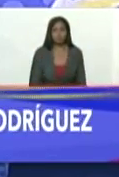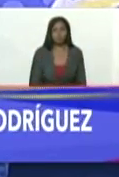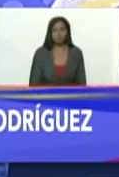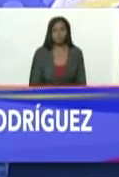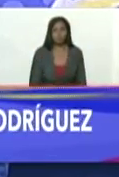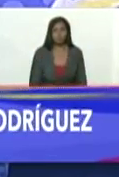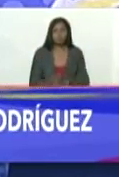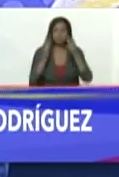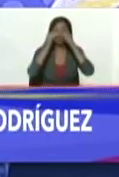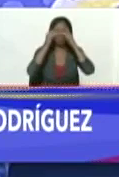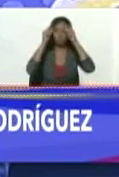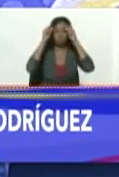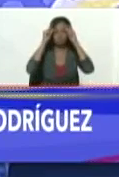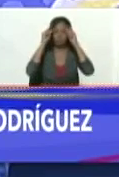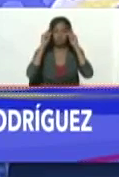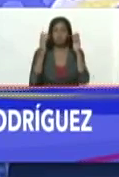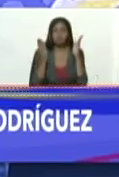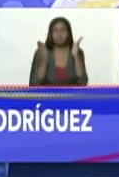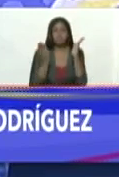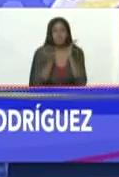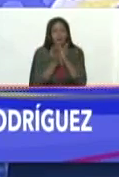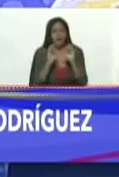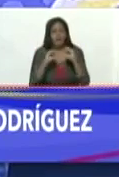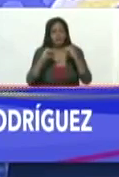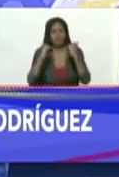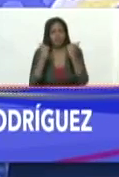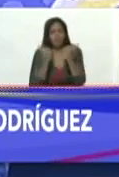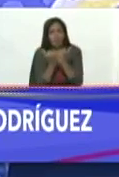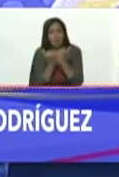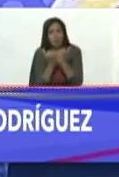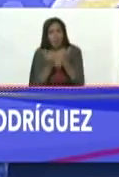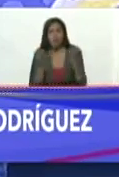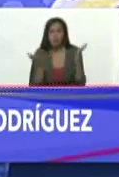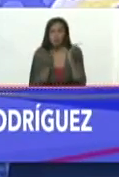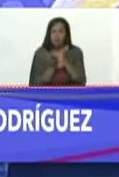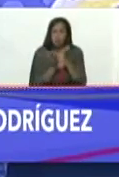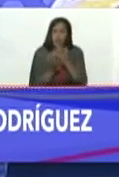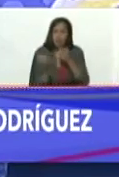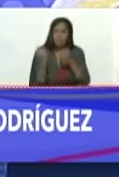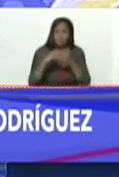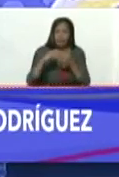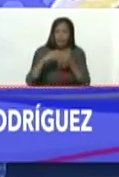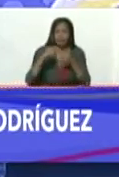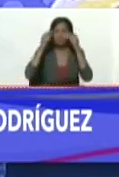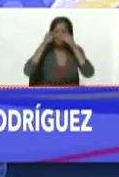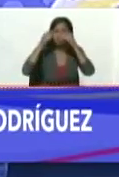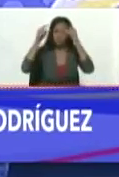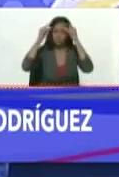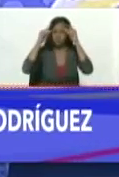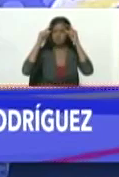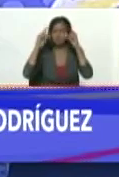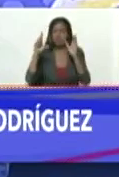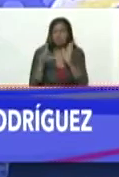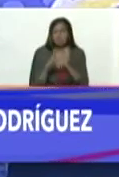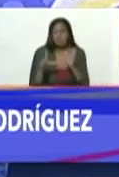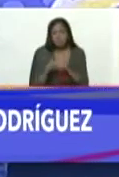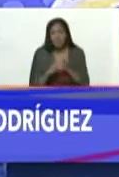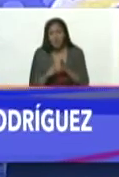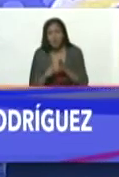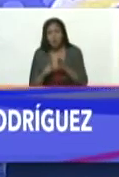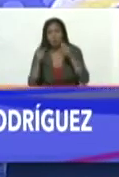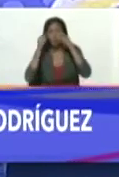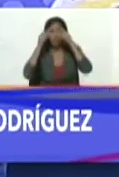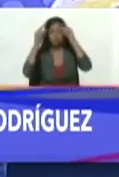Simón Rodríguez en el aula, Simón Rodríguez en la escuela, Simón Rodríguez en el liceo,